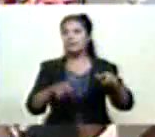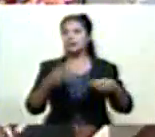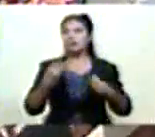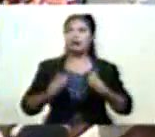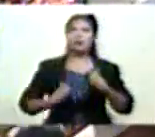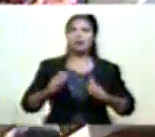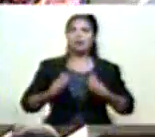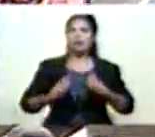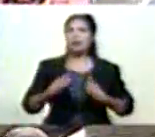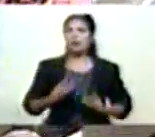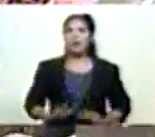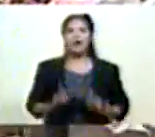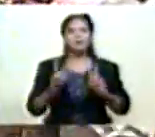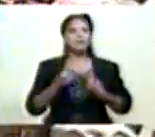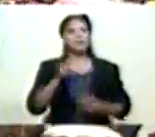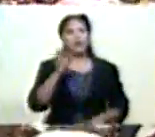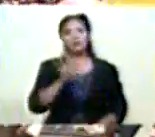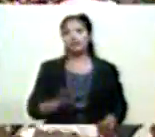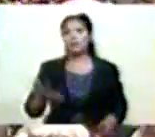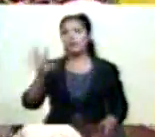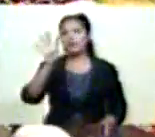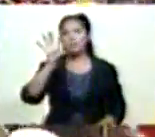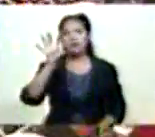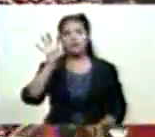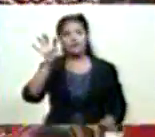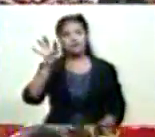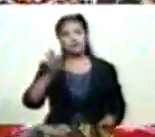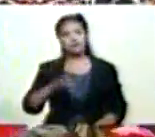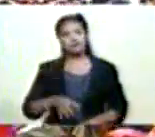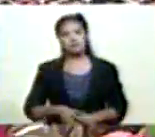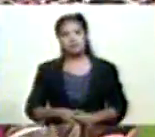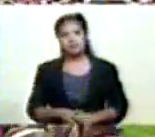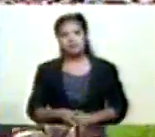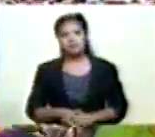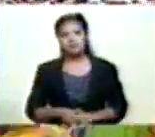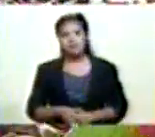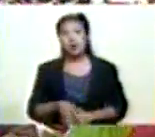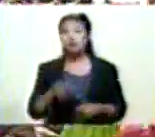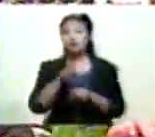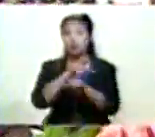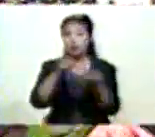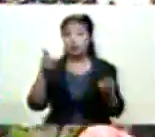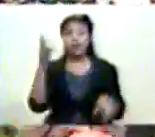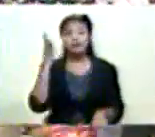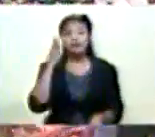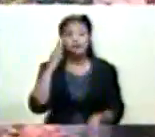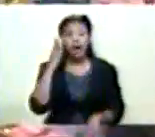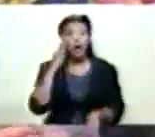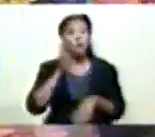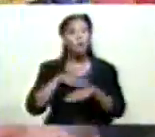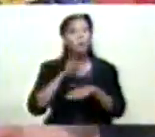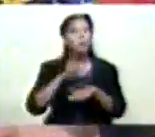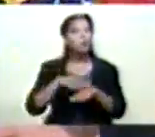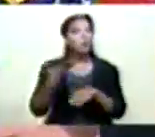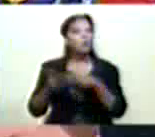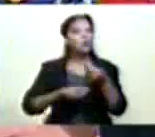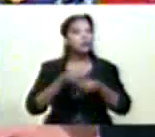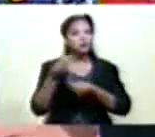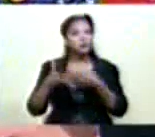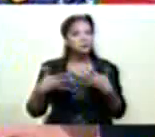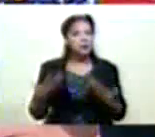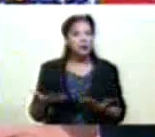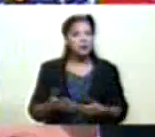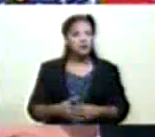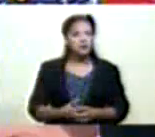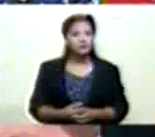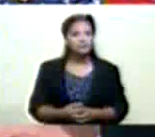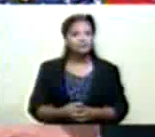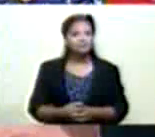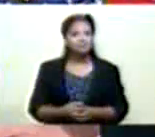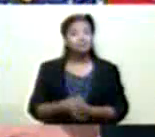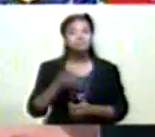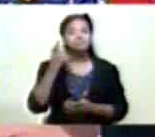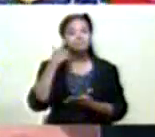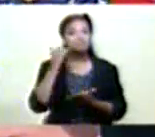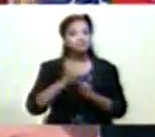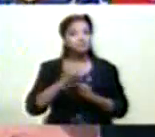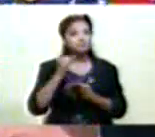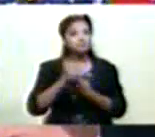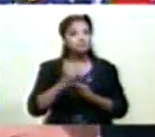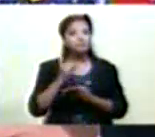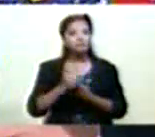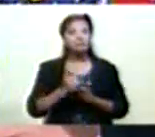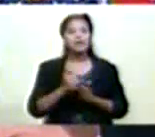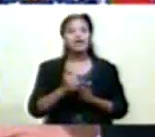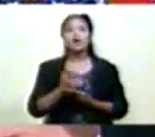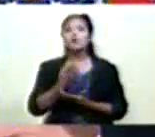zozobra la vida del país. Y ustedes saben por qué lo hicieron. Para justificar,